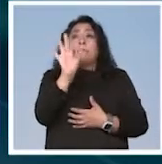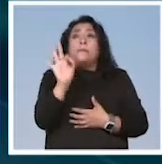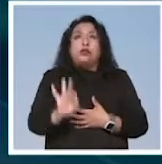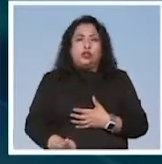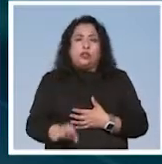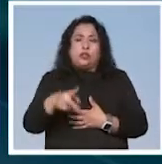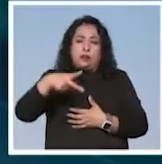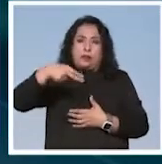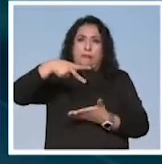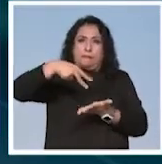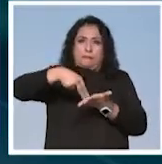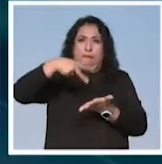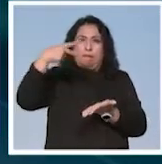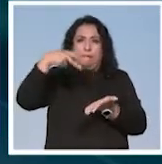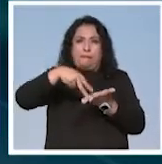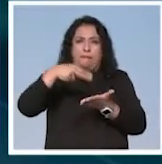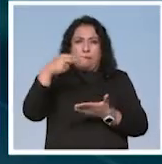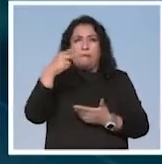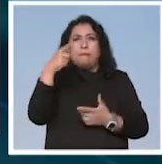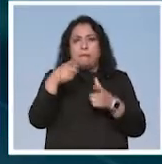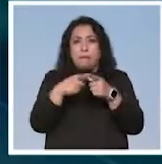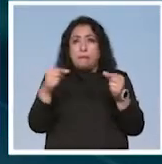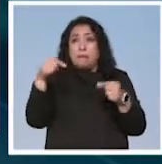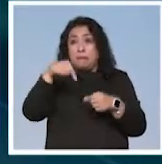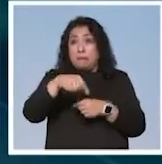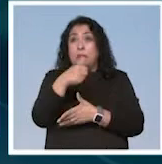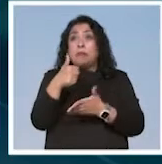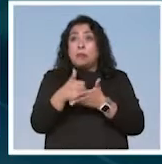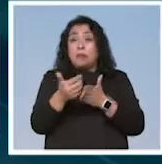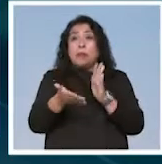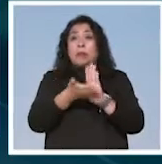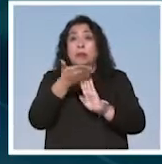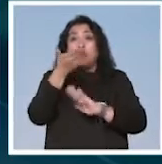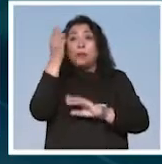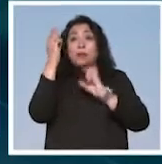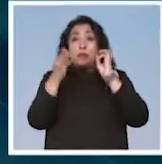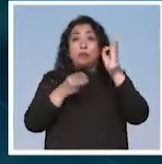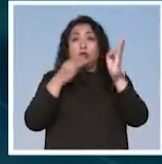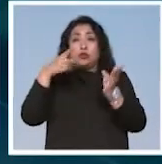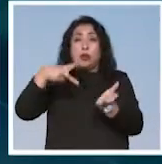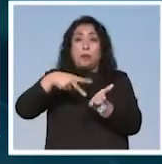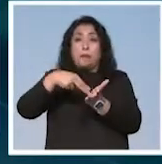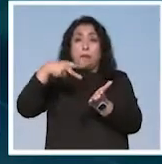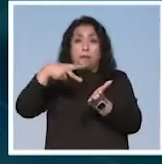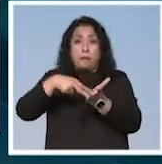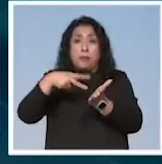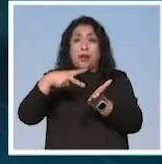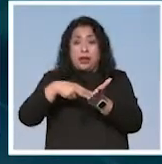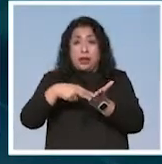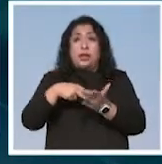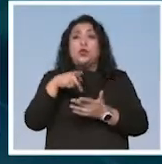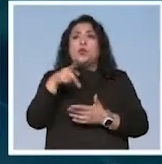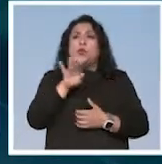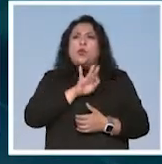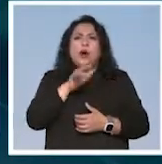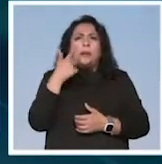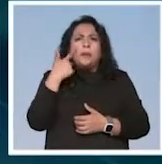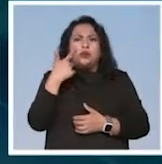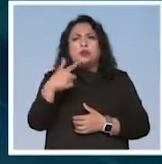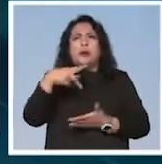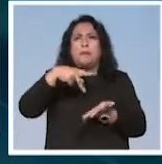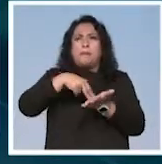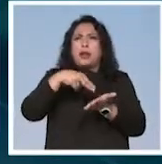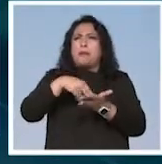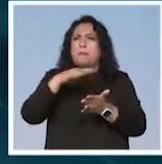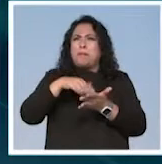de los palillos japoneses. De hecho, en esta ciudad se construyó el Museo de los Palillos Wakasa, en donde se pueden encontrar los